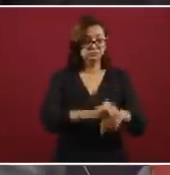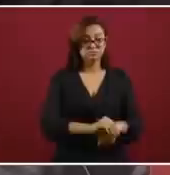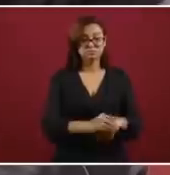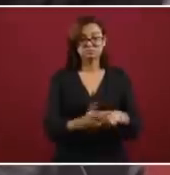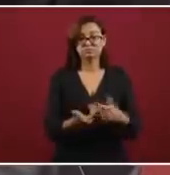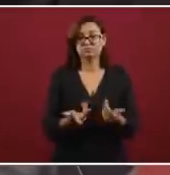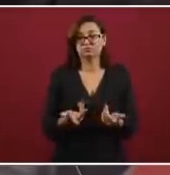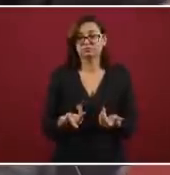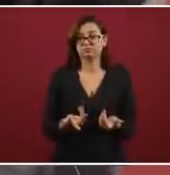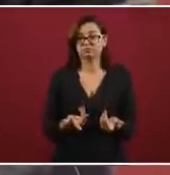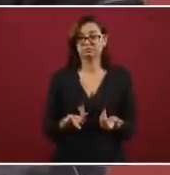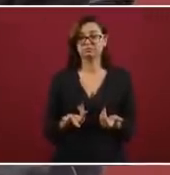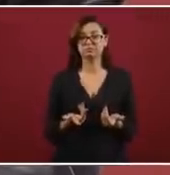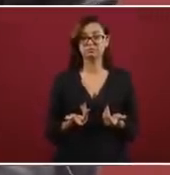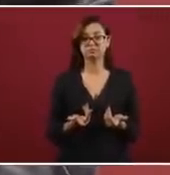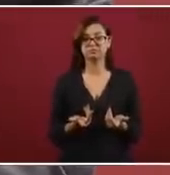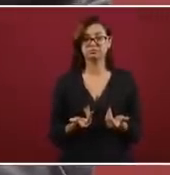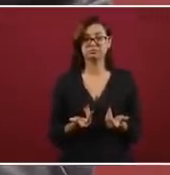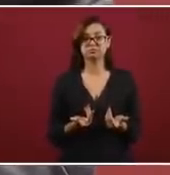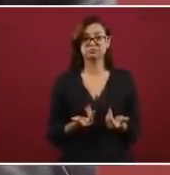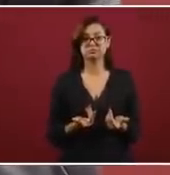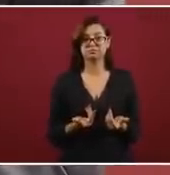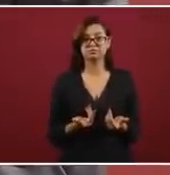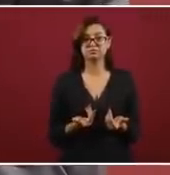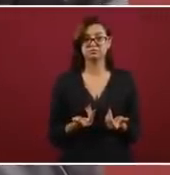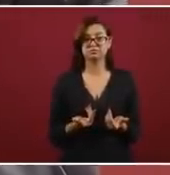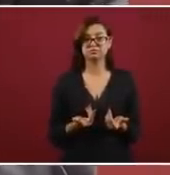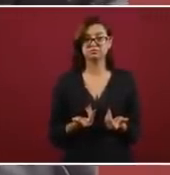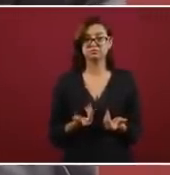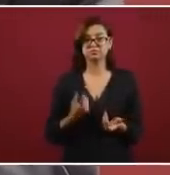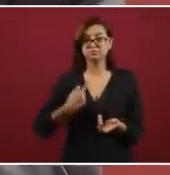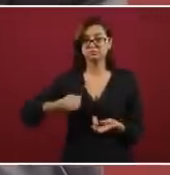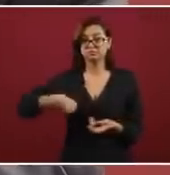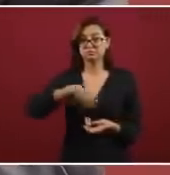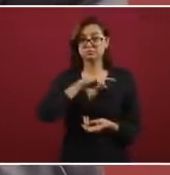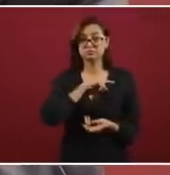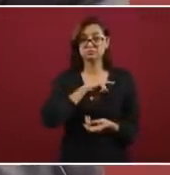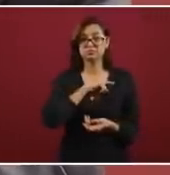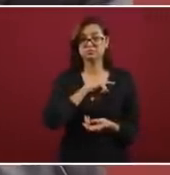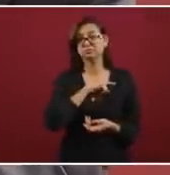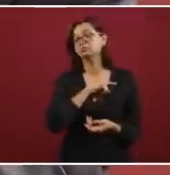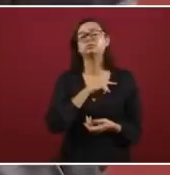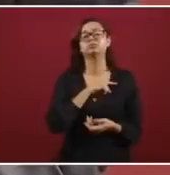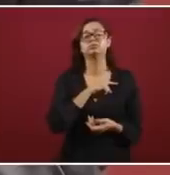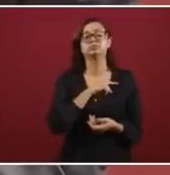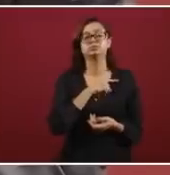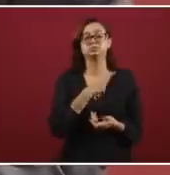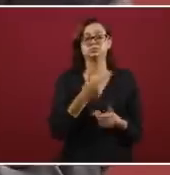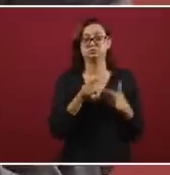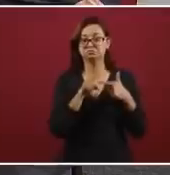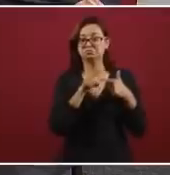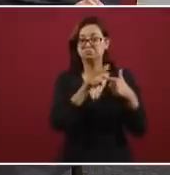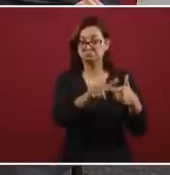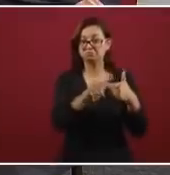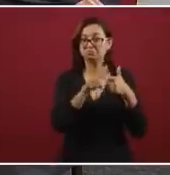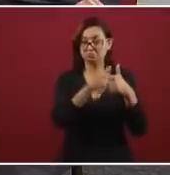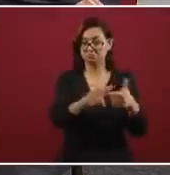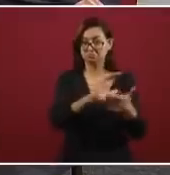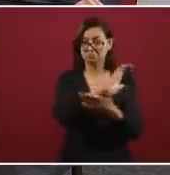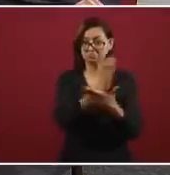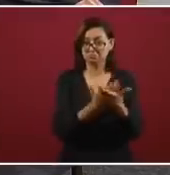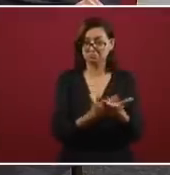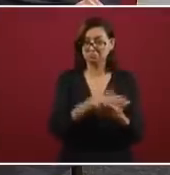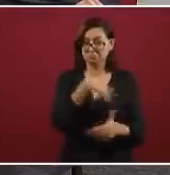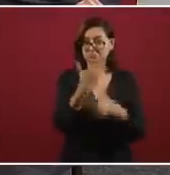no podemos nosotros decir que van a continuar